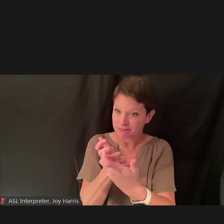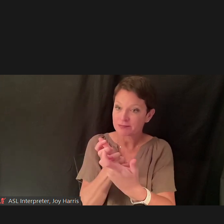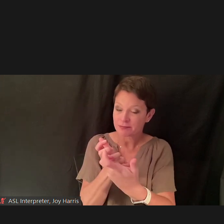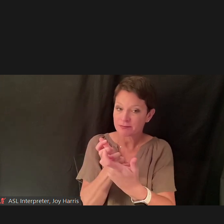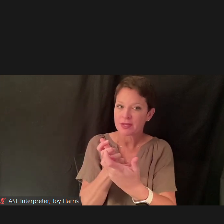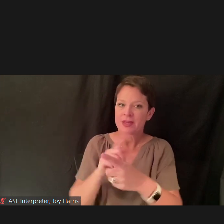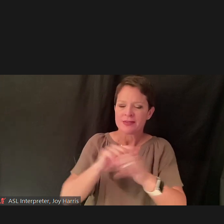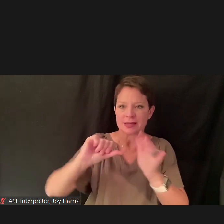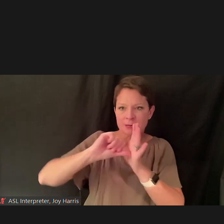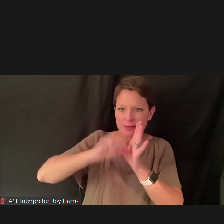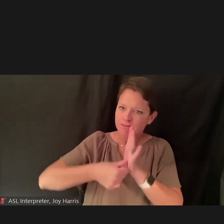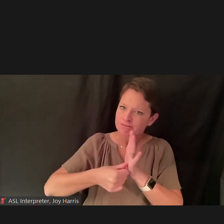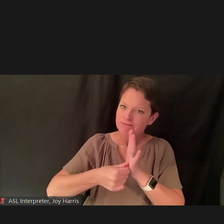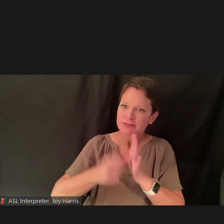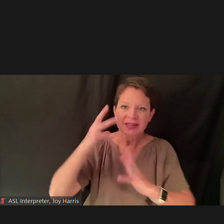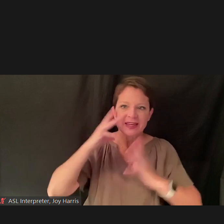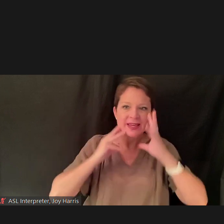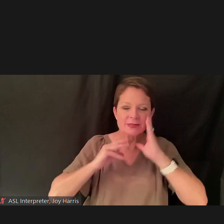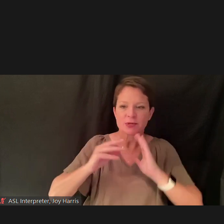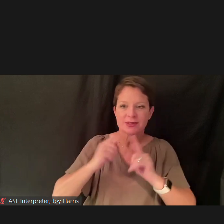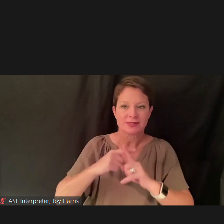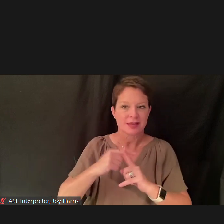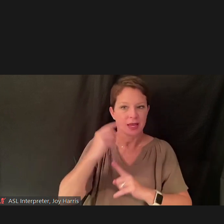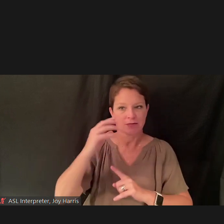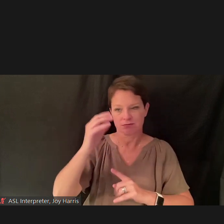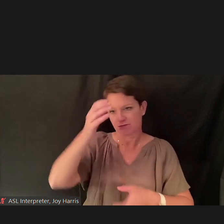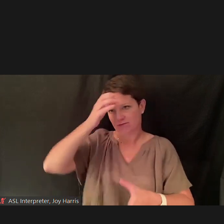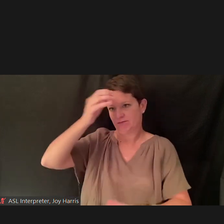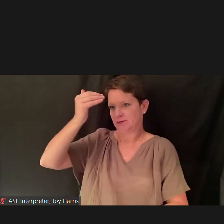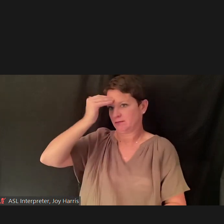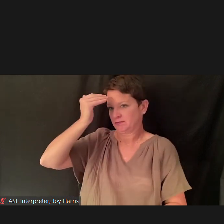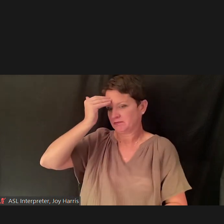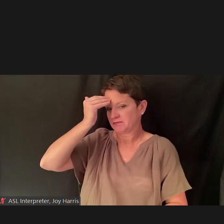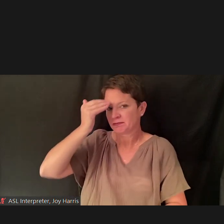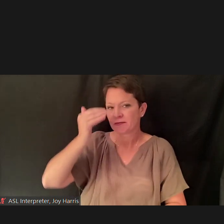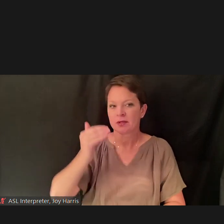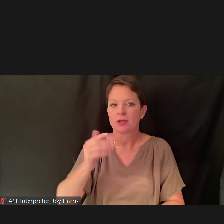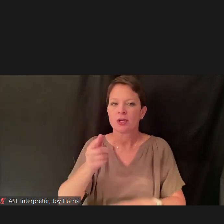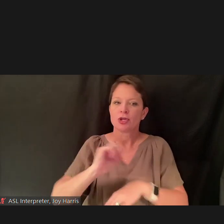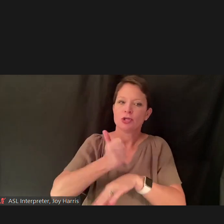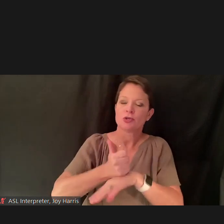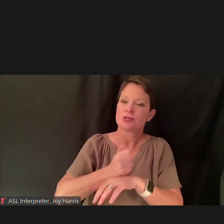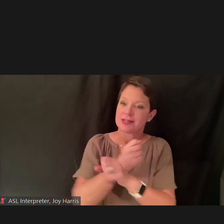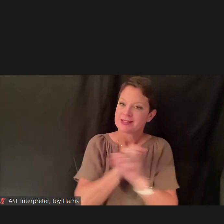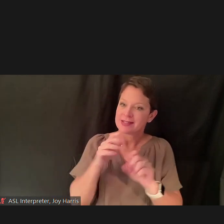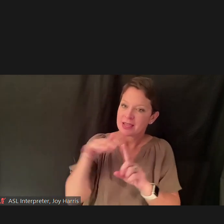Highlighting experiences and Mientras comunican con sensibilidad,